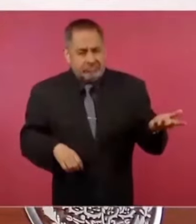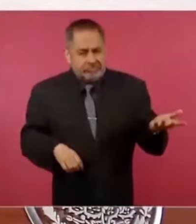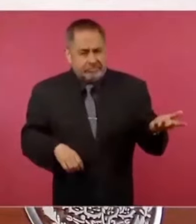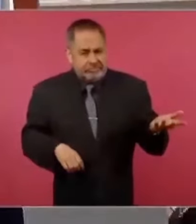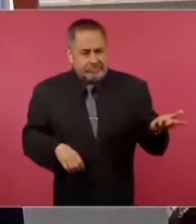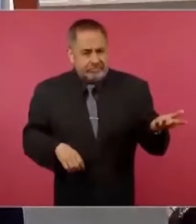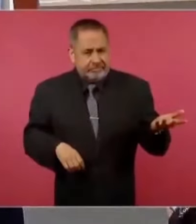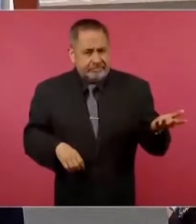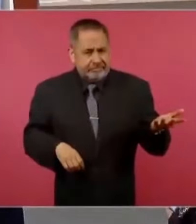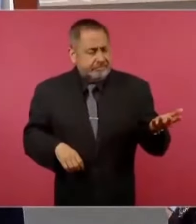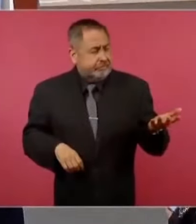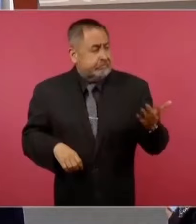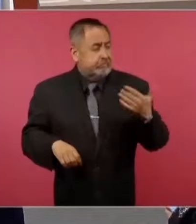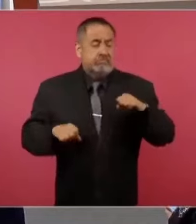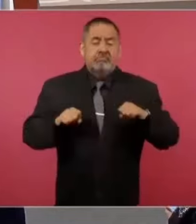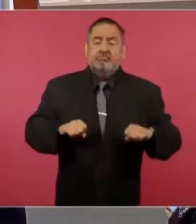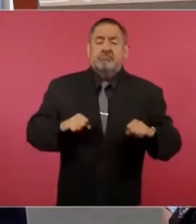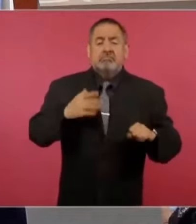a